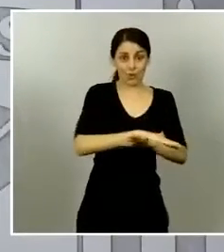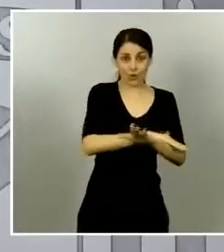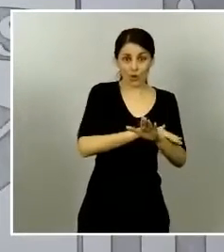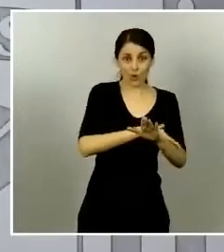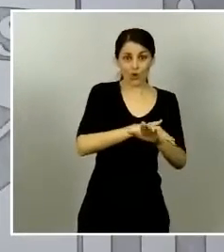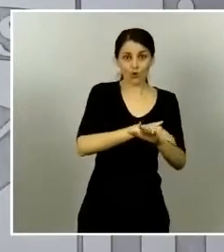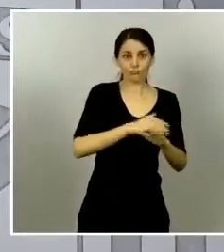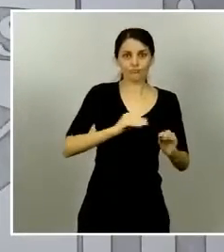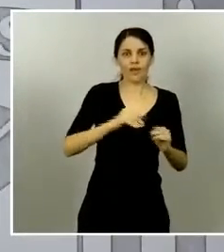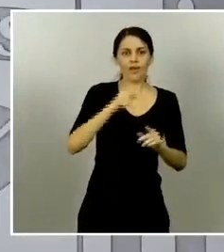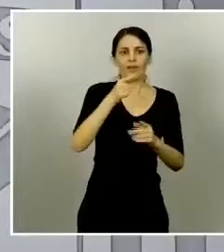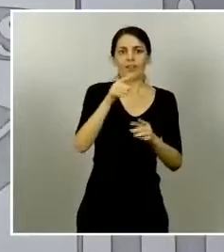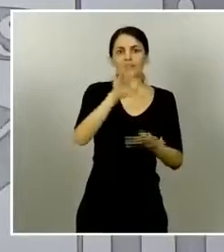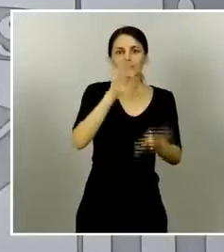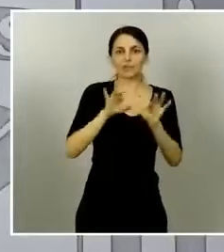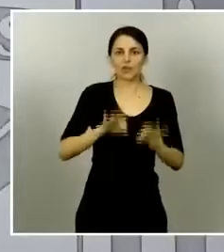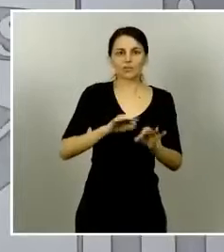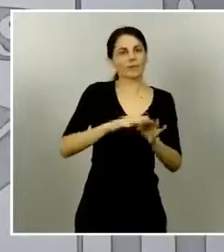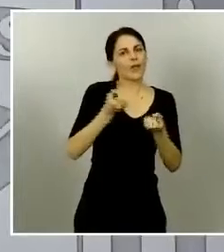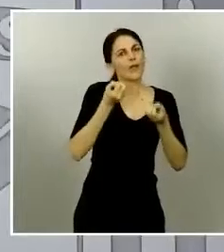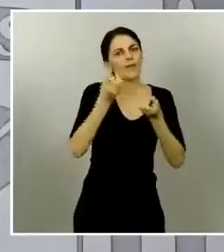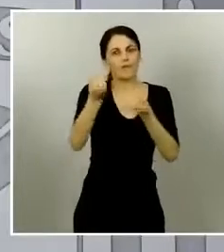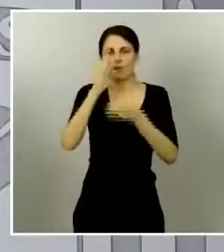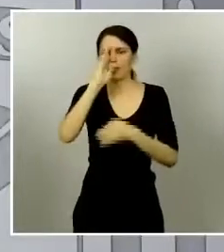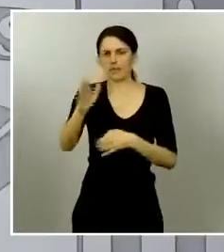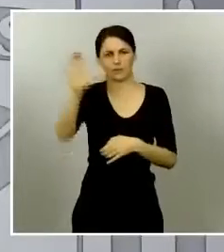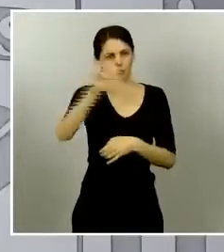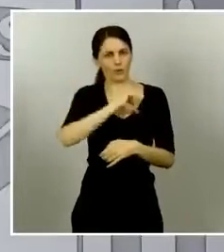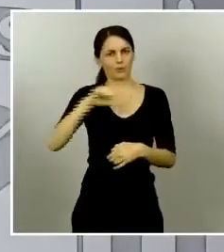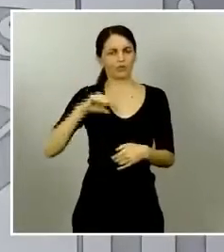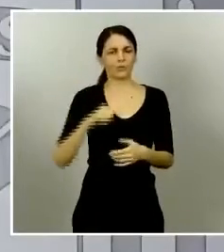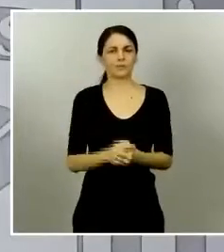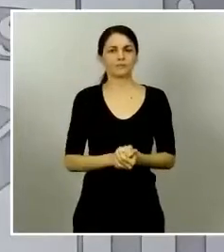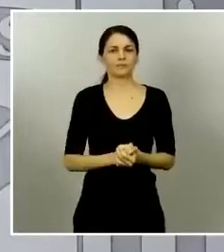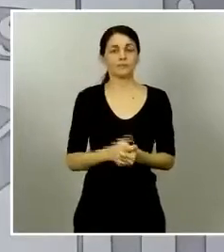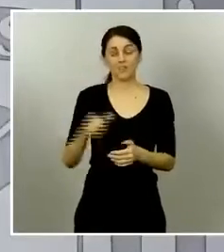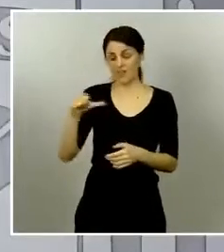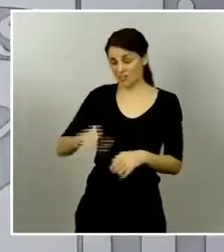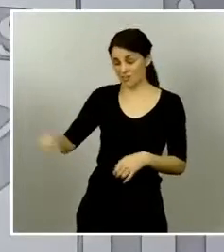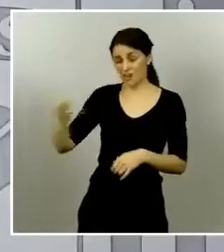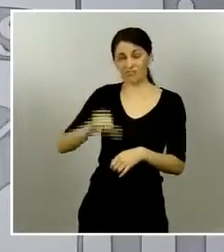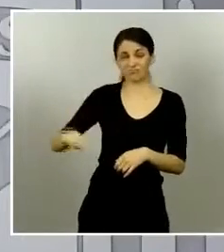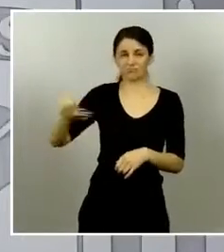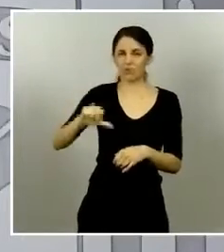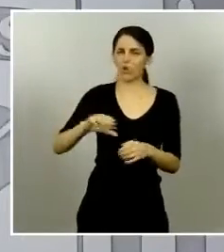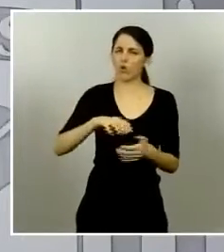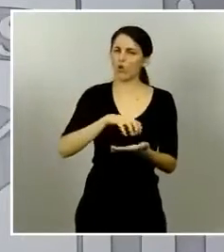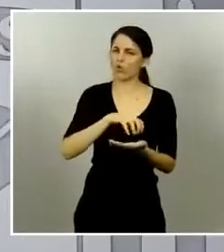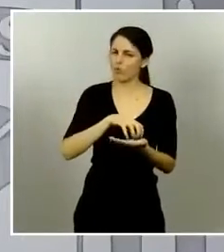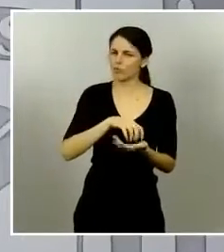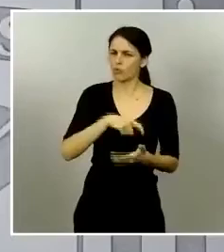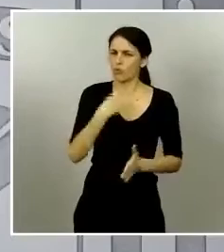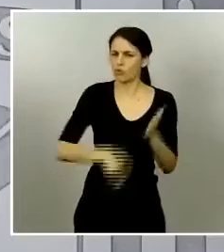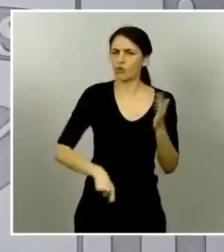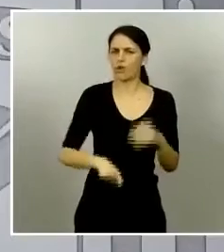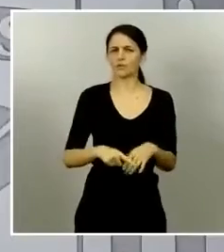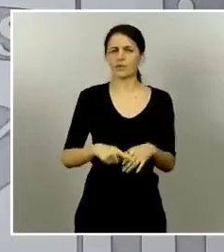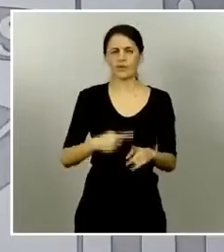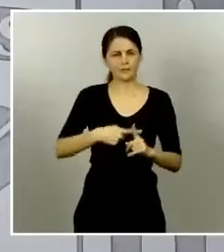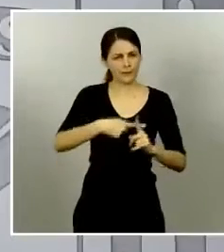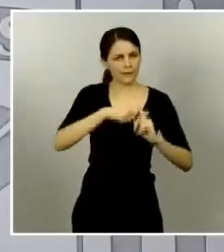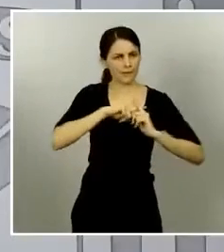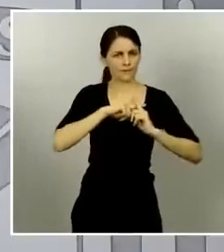primera mano de las decisiones que el Gobierno va adoptando. Diríamos que han sido semanas duras, semanas de incertidumbre,